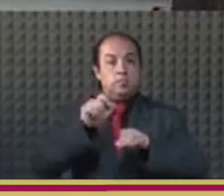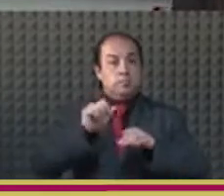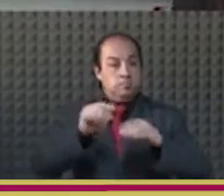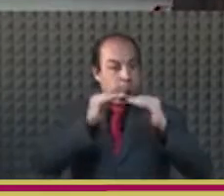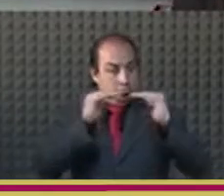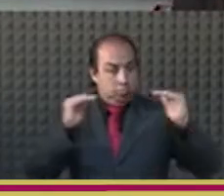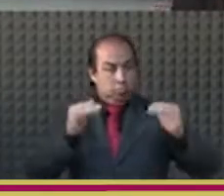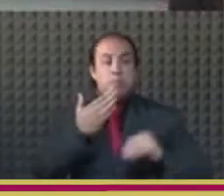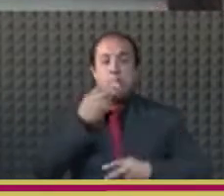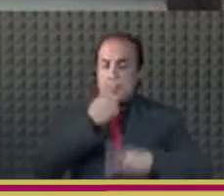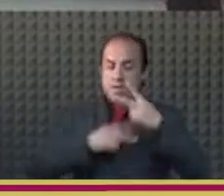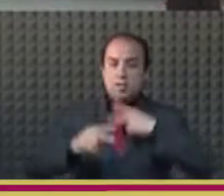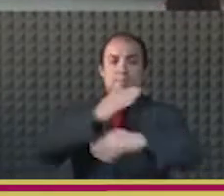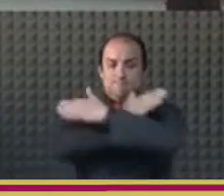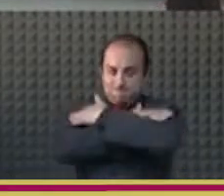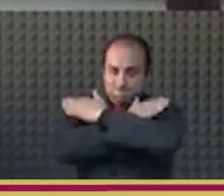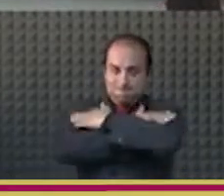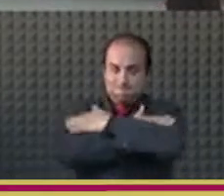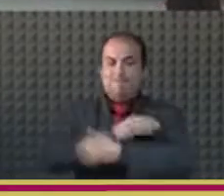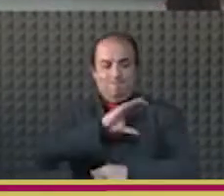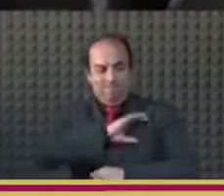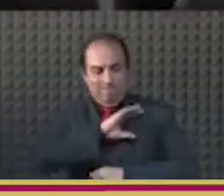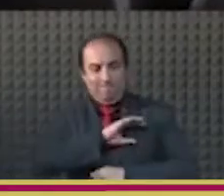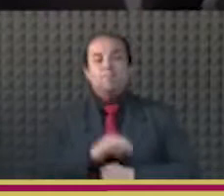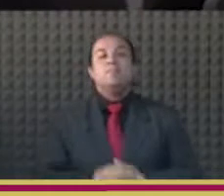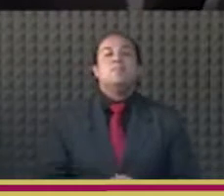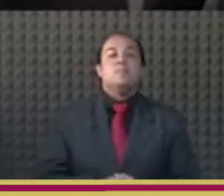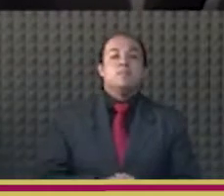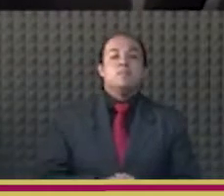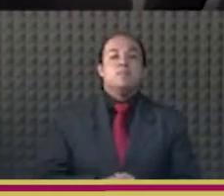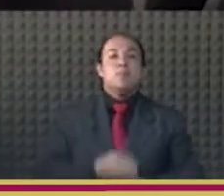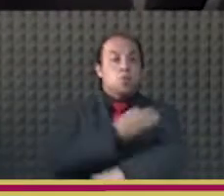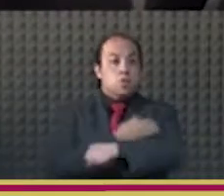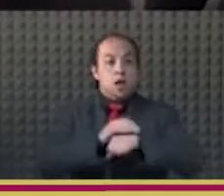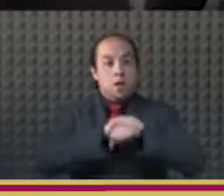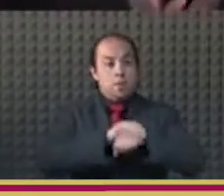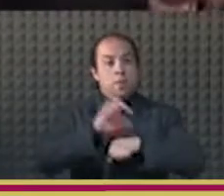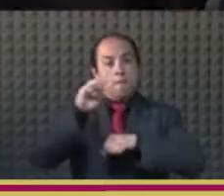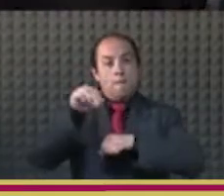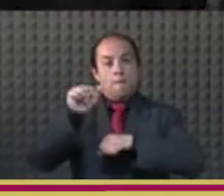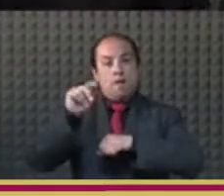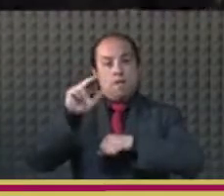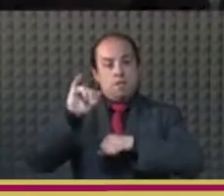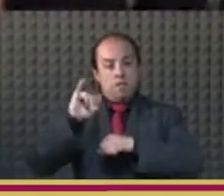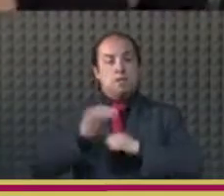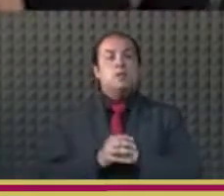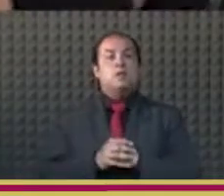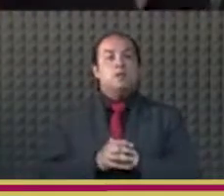Muy bienvenida, la abrazamos con afecto y cariño. Compañero, amigo Martí Batres,